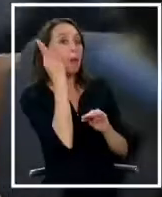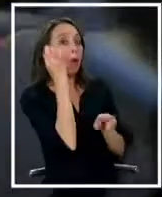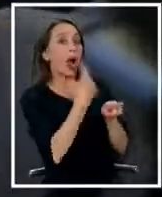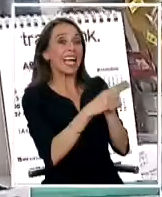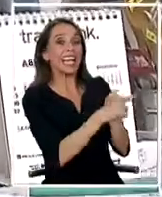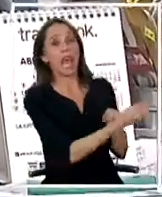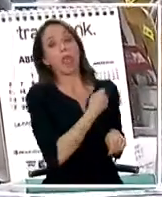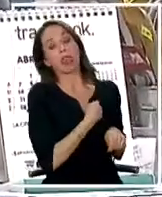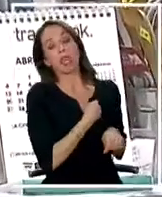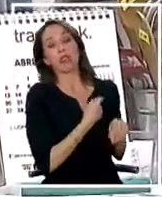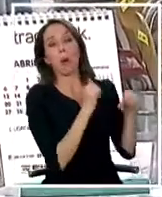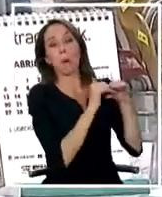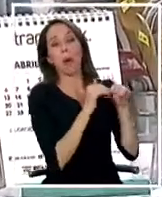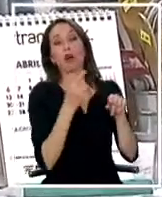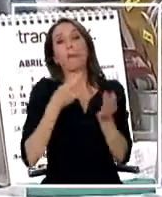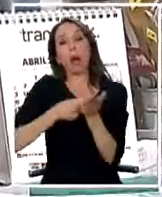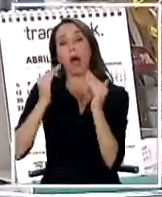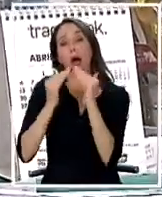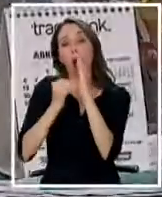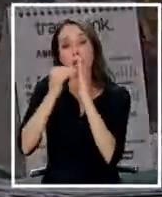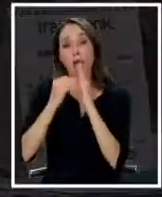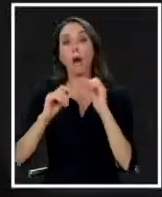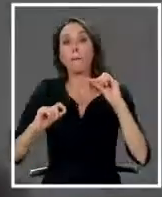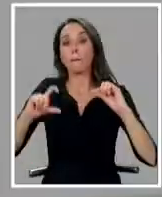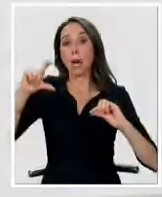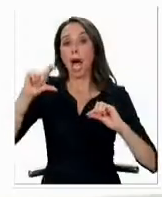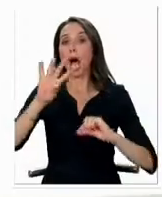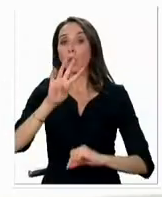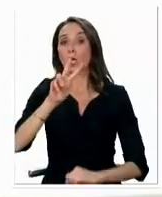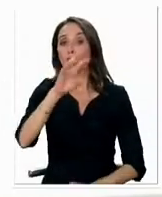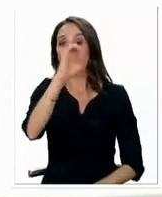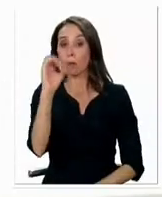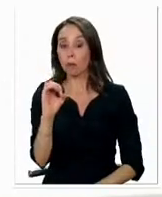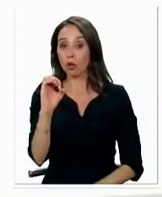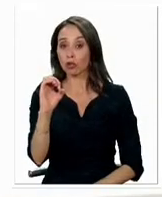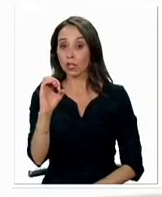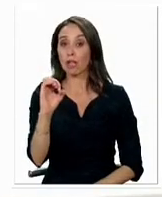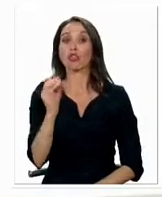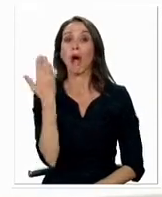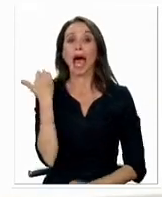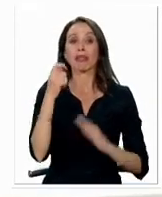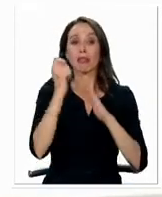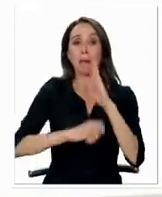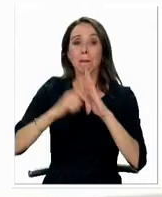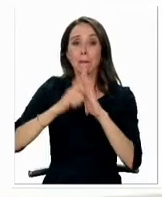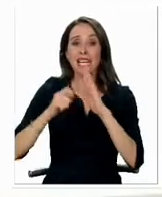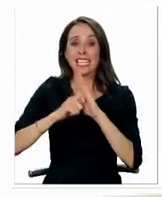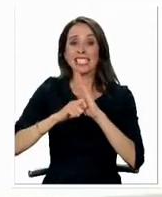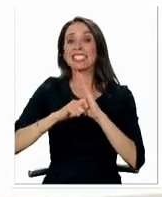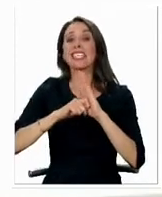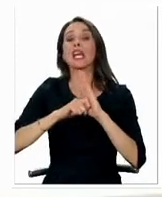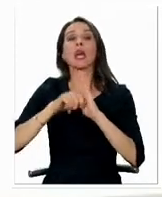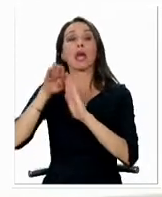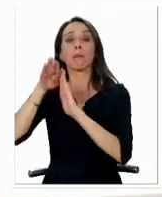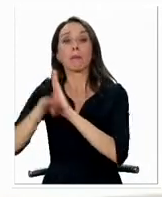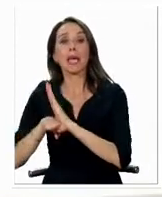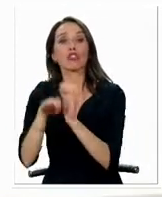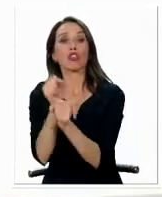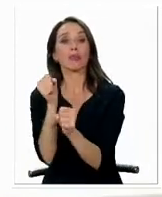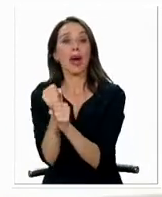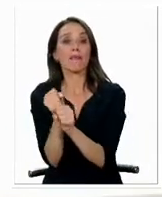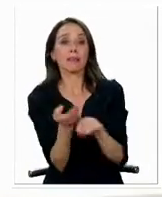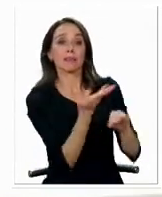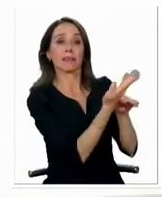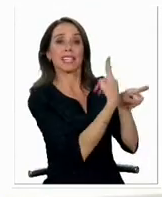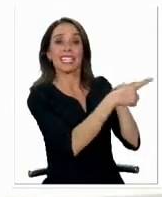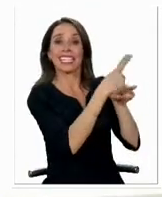de las mujeres ya comienza a aumentar. De un 42% que llegó a estar en los momentos más bajos su participación en la solicitud de